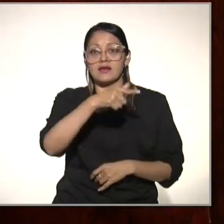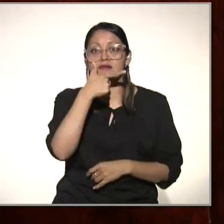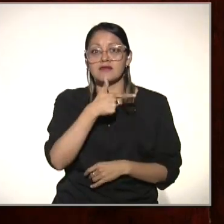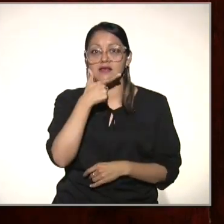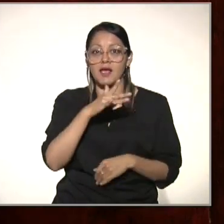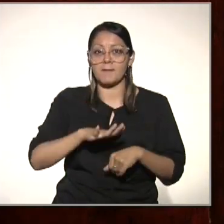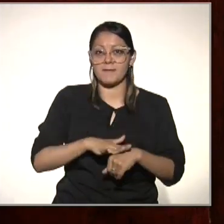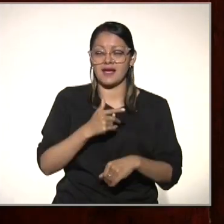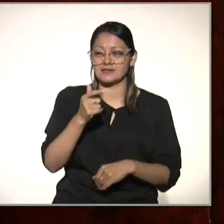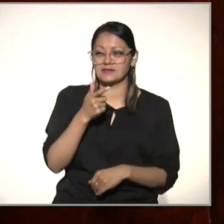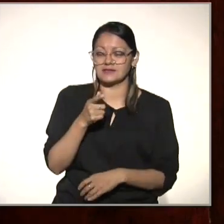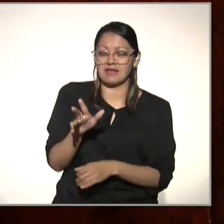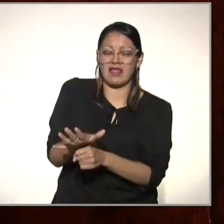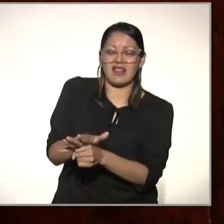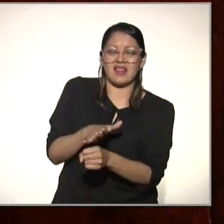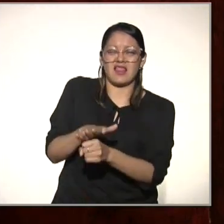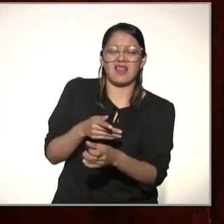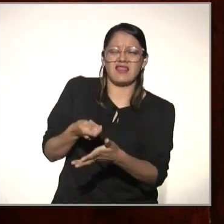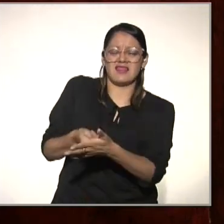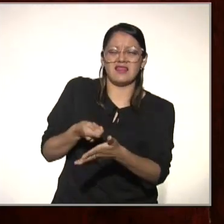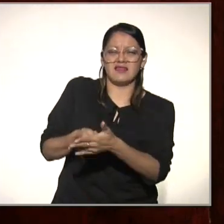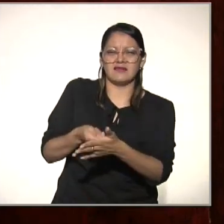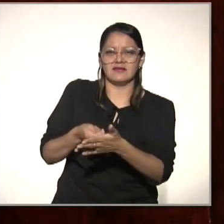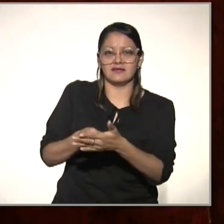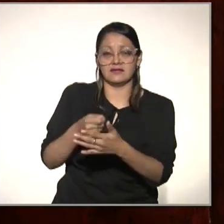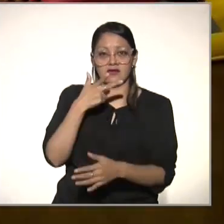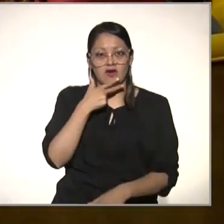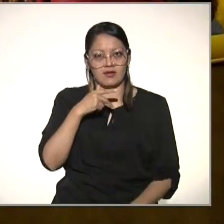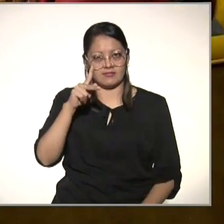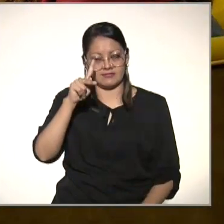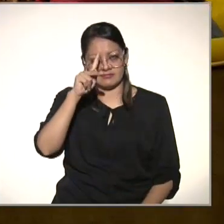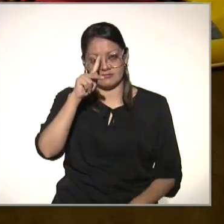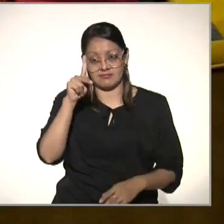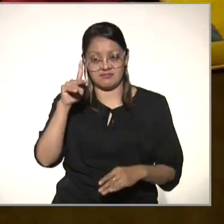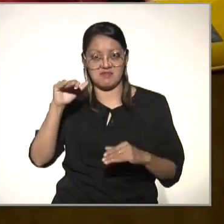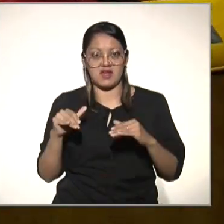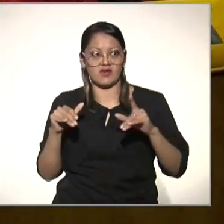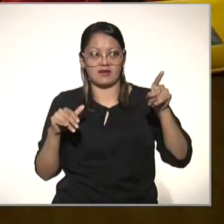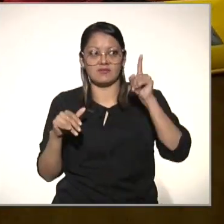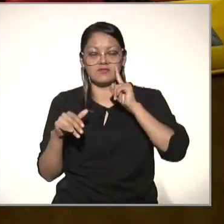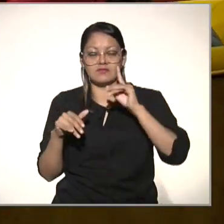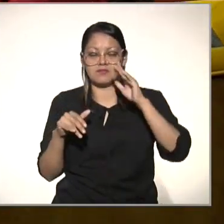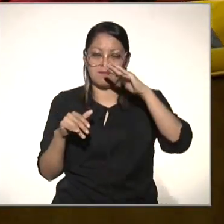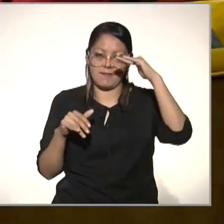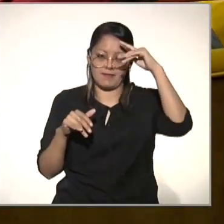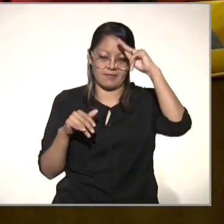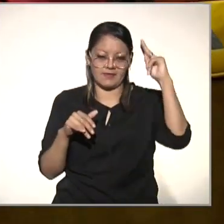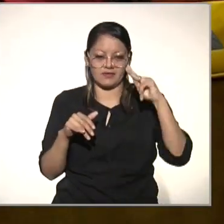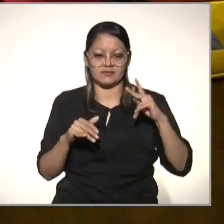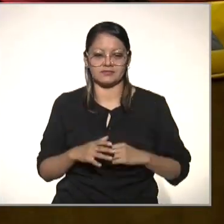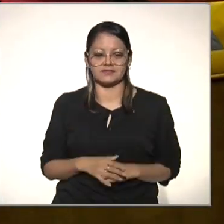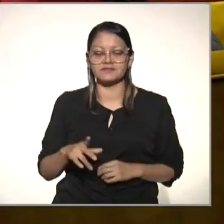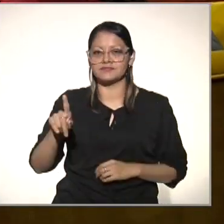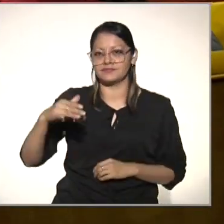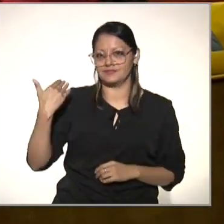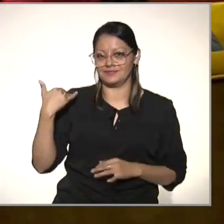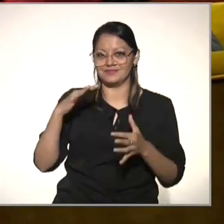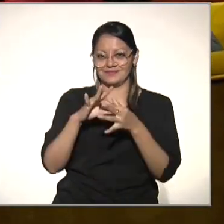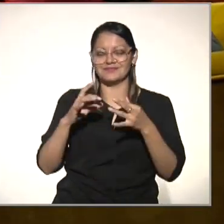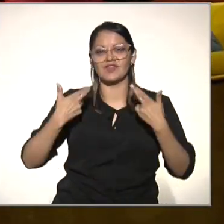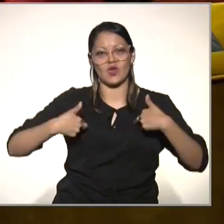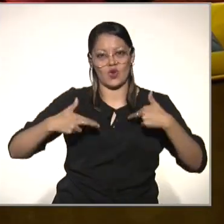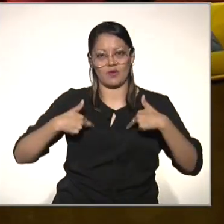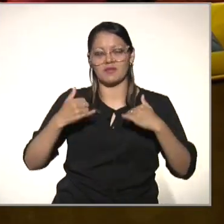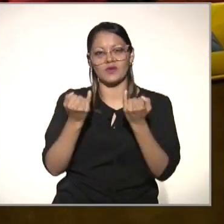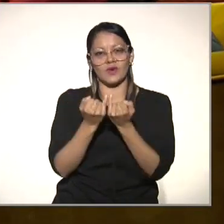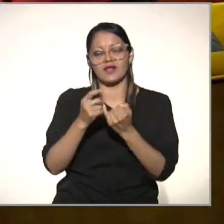más acosadoras que los hombres. Creo que Lu quería respondernos algo al respecto. Yo quería decir algo, no, solamente con lo anterior, con lo de la ropa, tiene